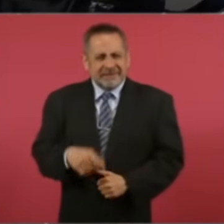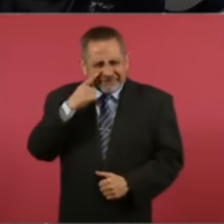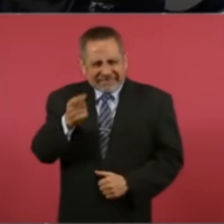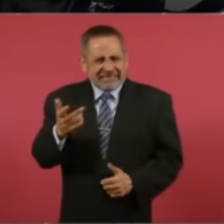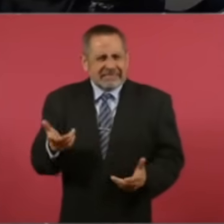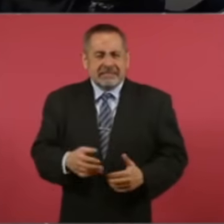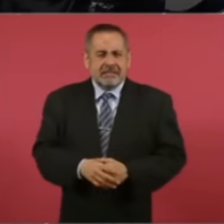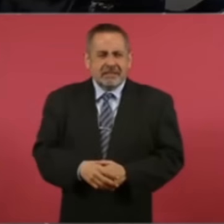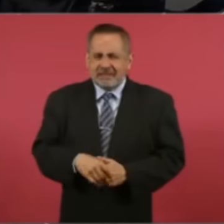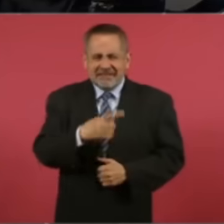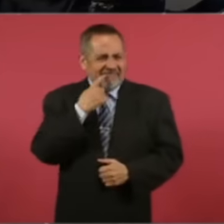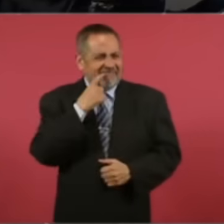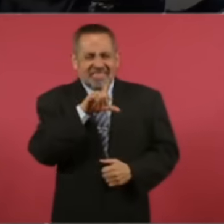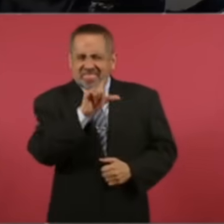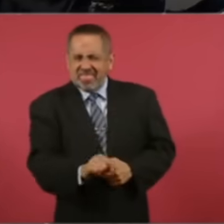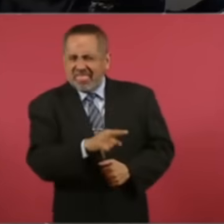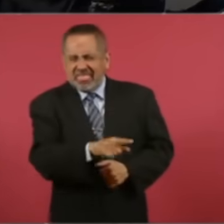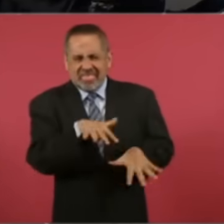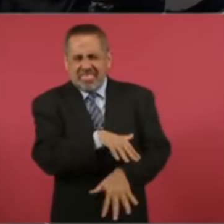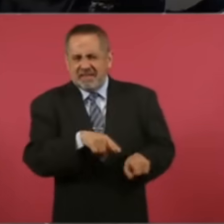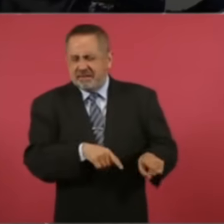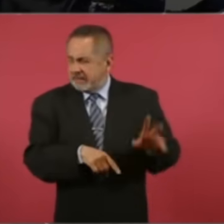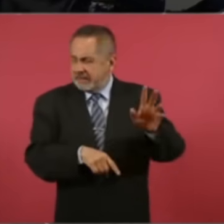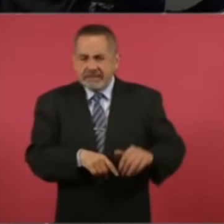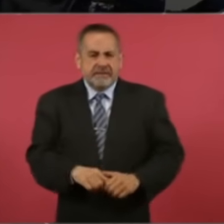Fíjense, la vileza.